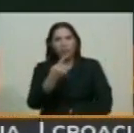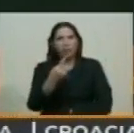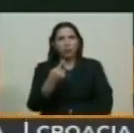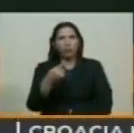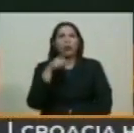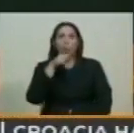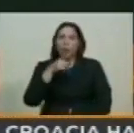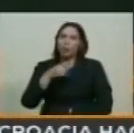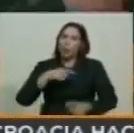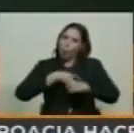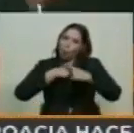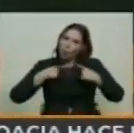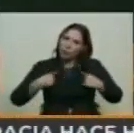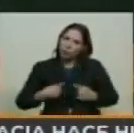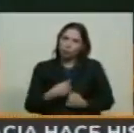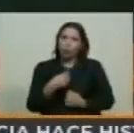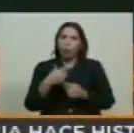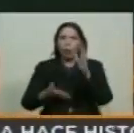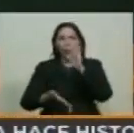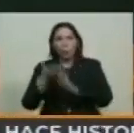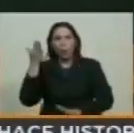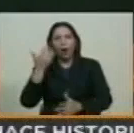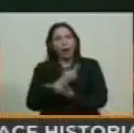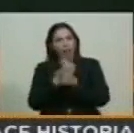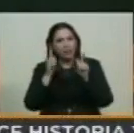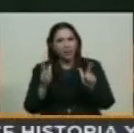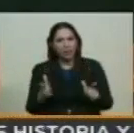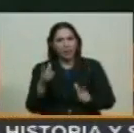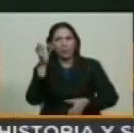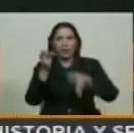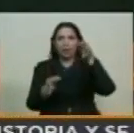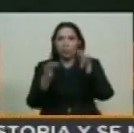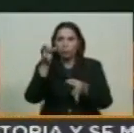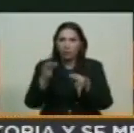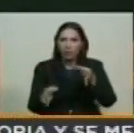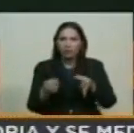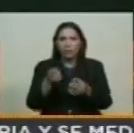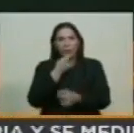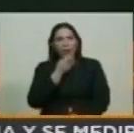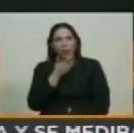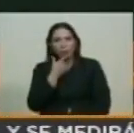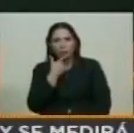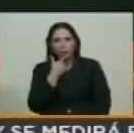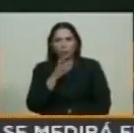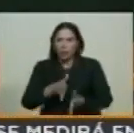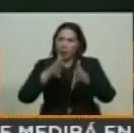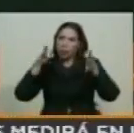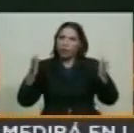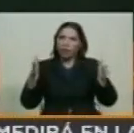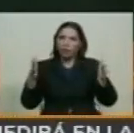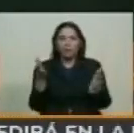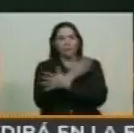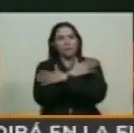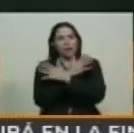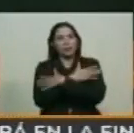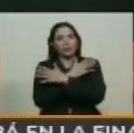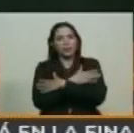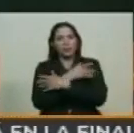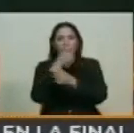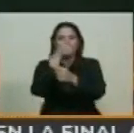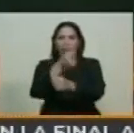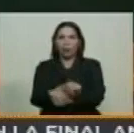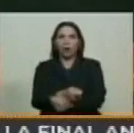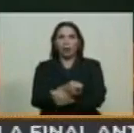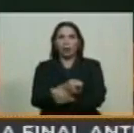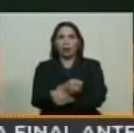con ese corazón para la libertad, para la justicia, para lo hermoso y para lo grande. Felicitaciones, graduando